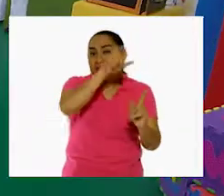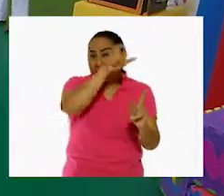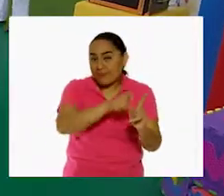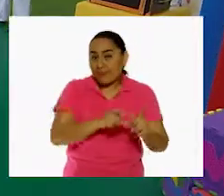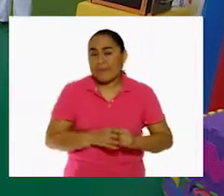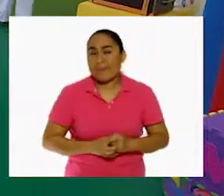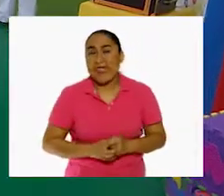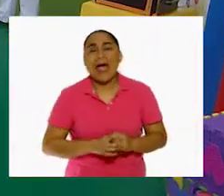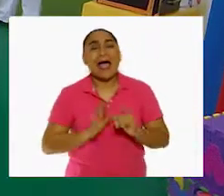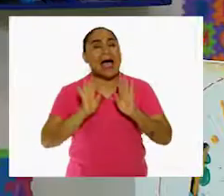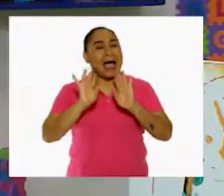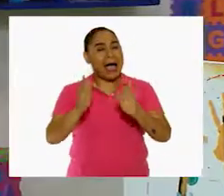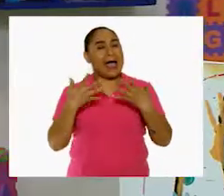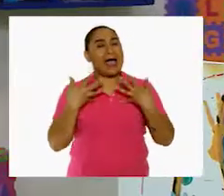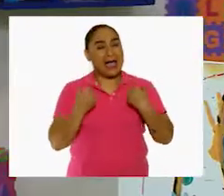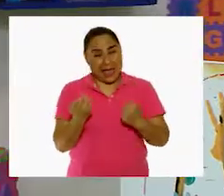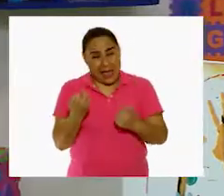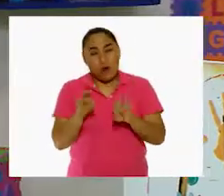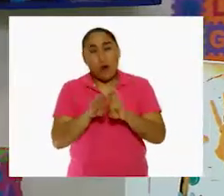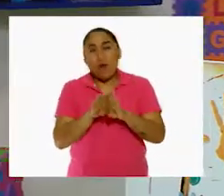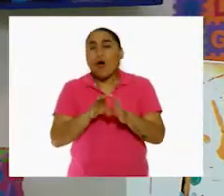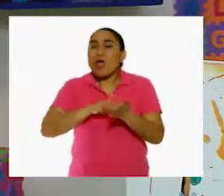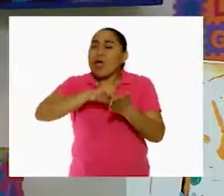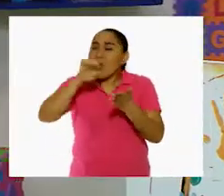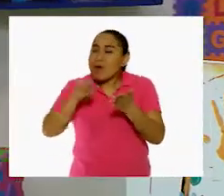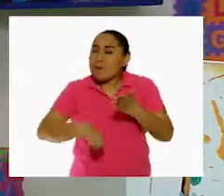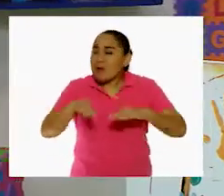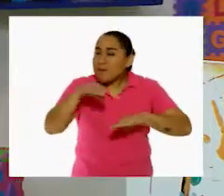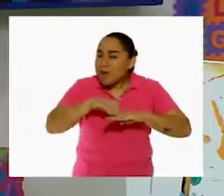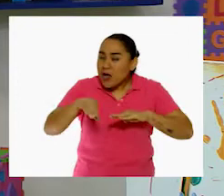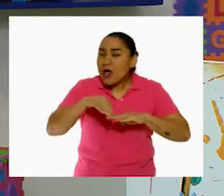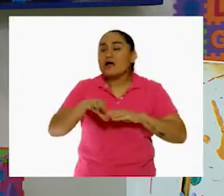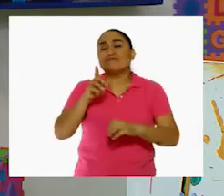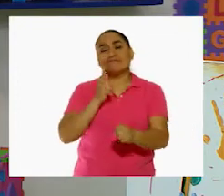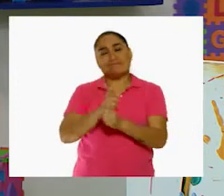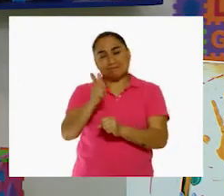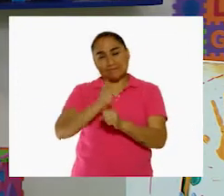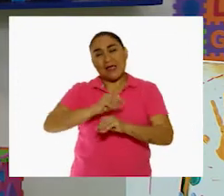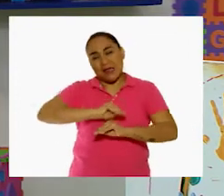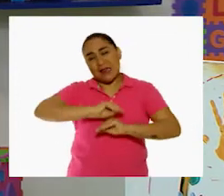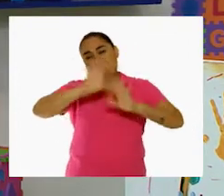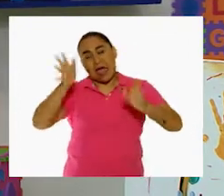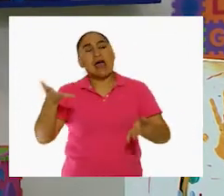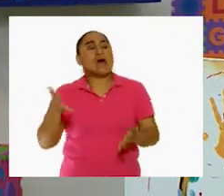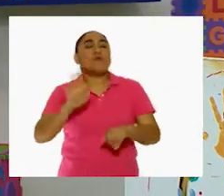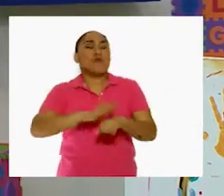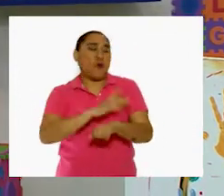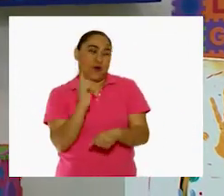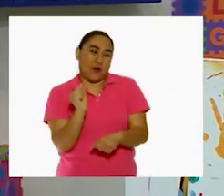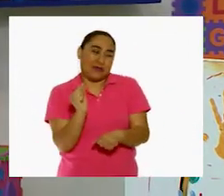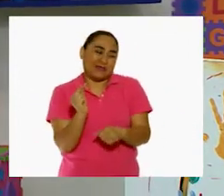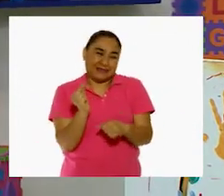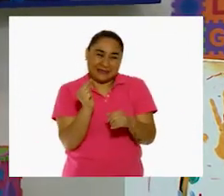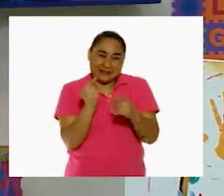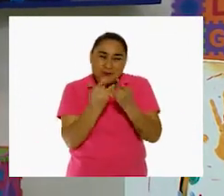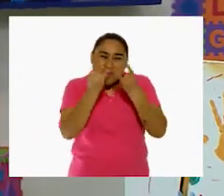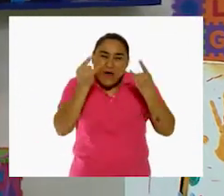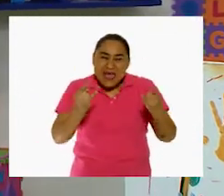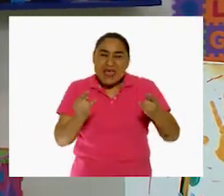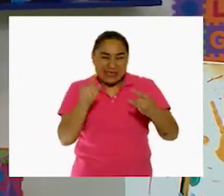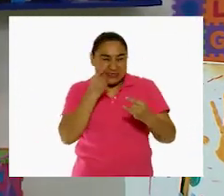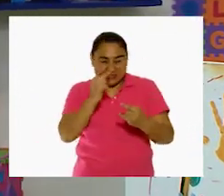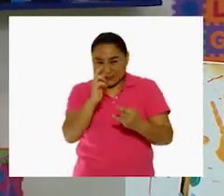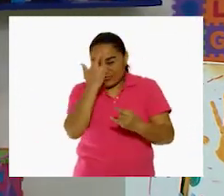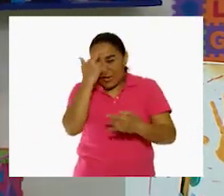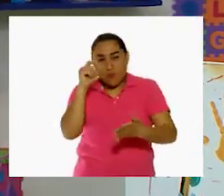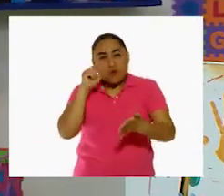este ejercicio del billete queda muy claro, profesor, porque como en el cuento del principio de Punto, él se sentía